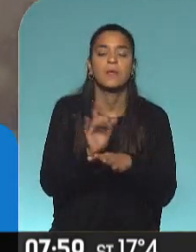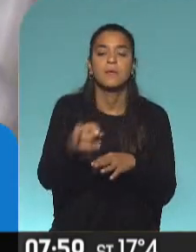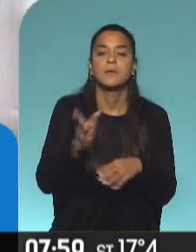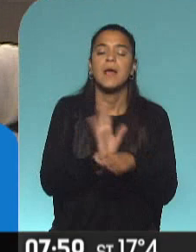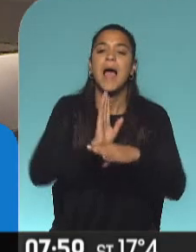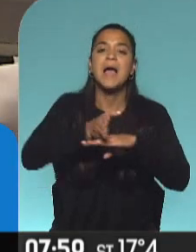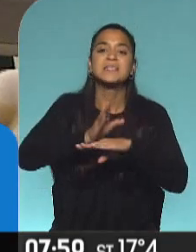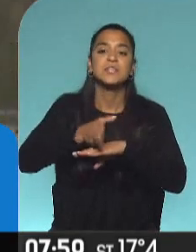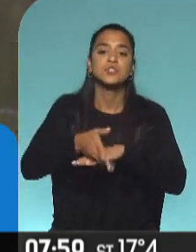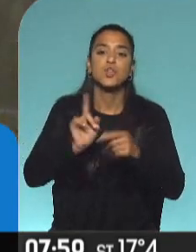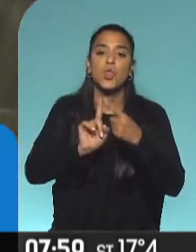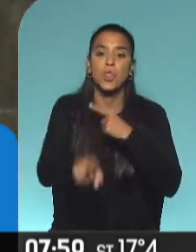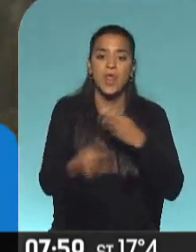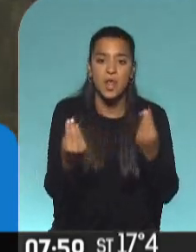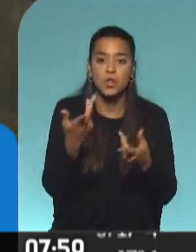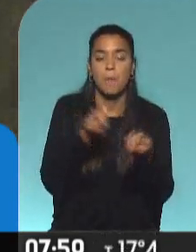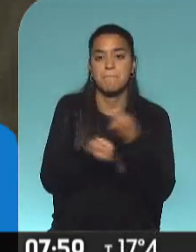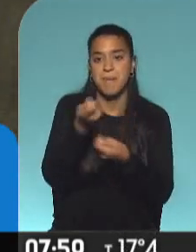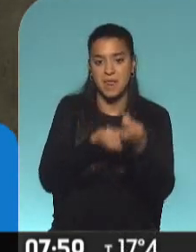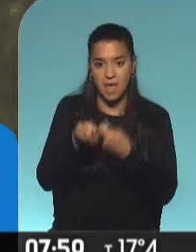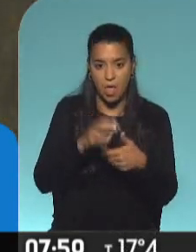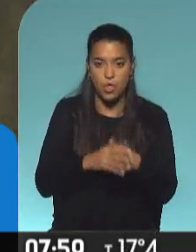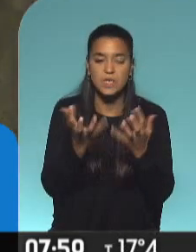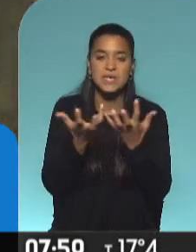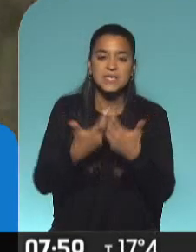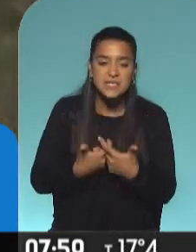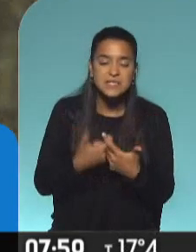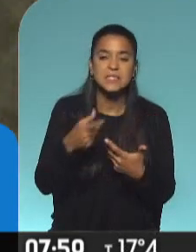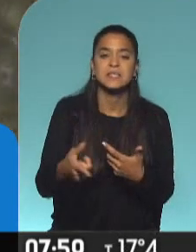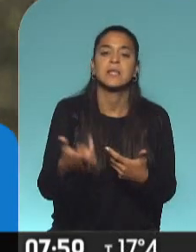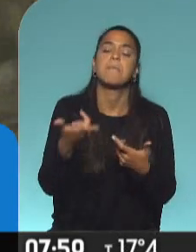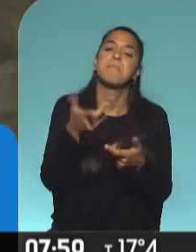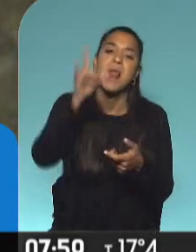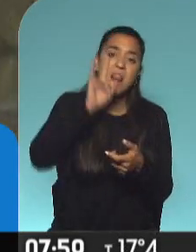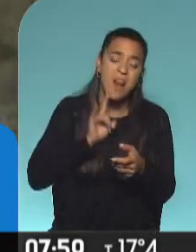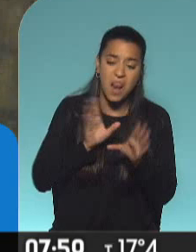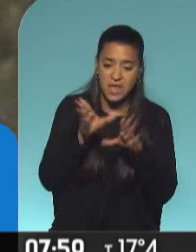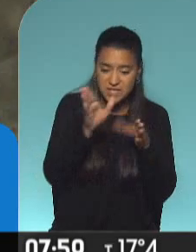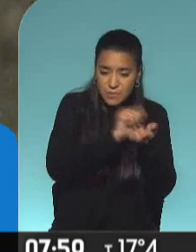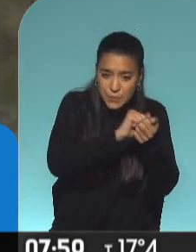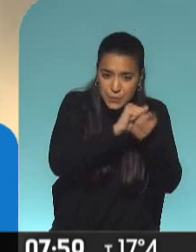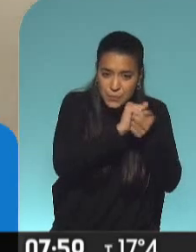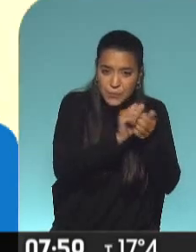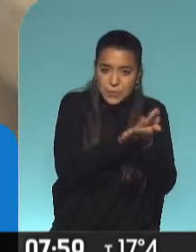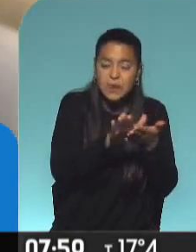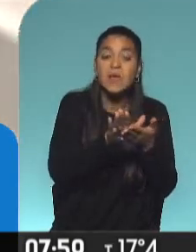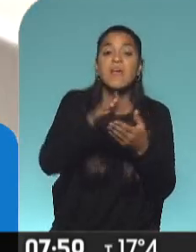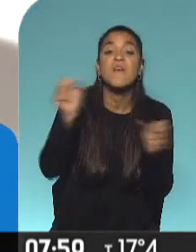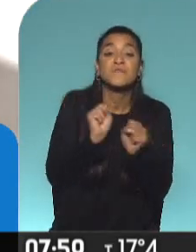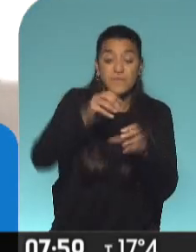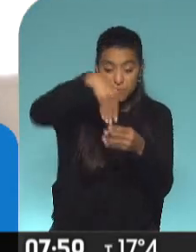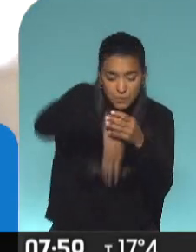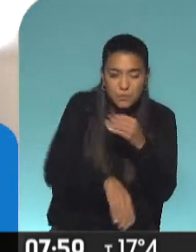de acceso directo al mercado. Este sistema envasa leche fluida, la pasteuriza y la enfría al punto